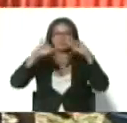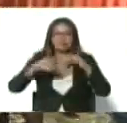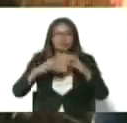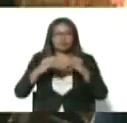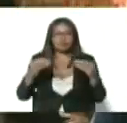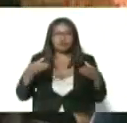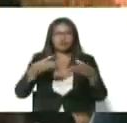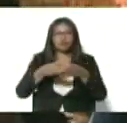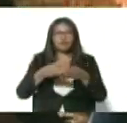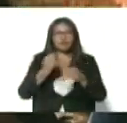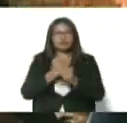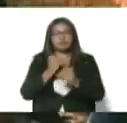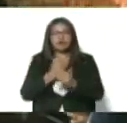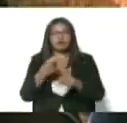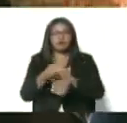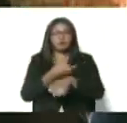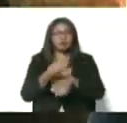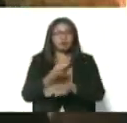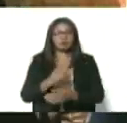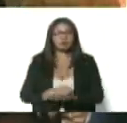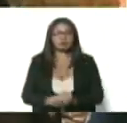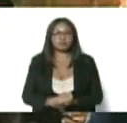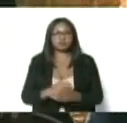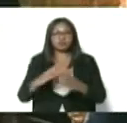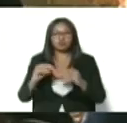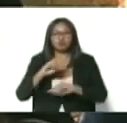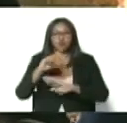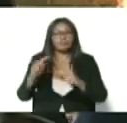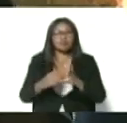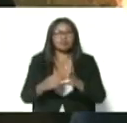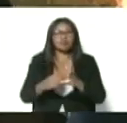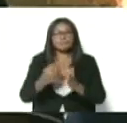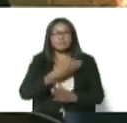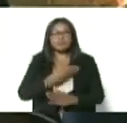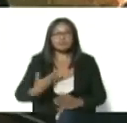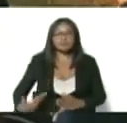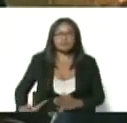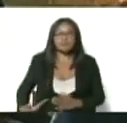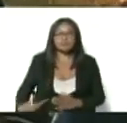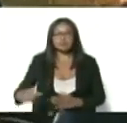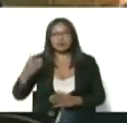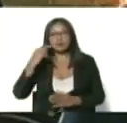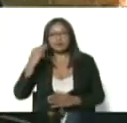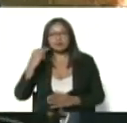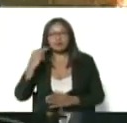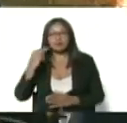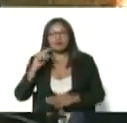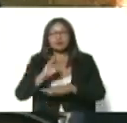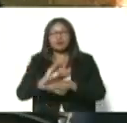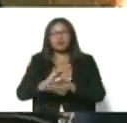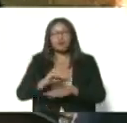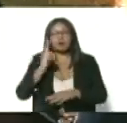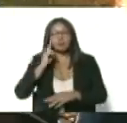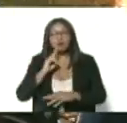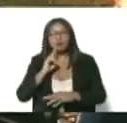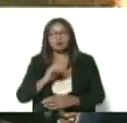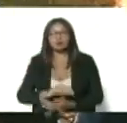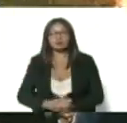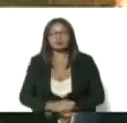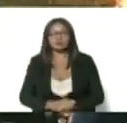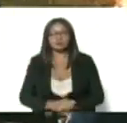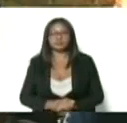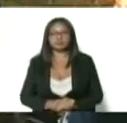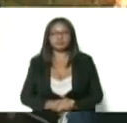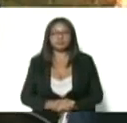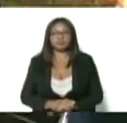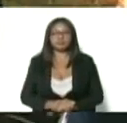de este equipo de gobierno presidente de negra hipólita el presidente del fondo que hoy lo tenemos el capitán